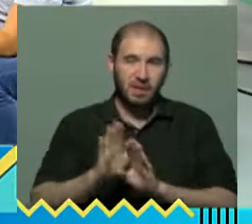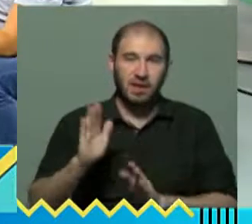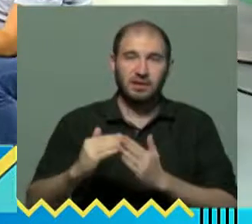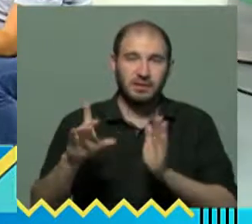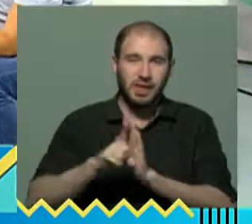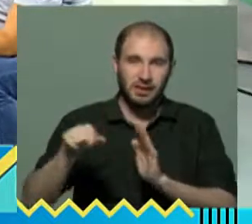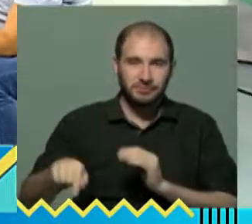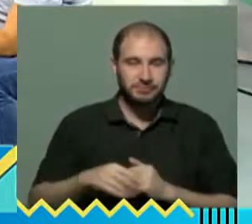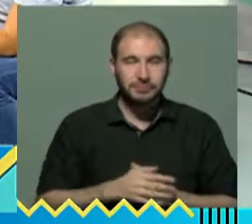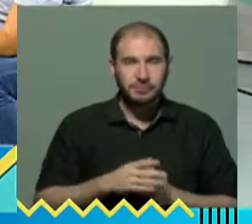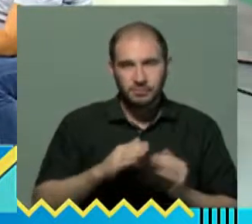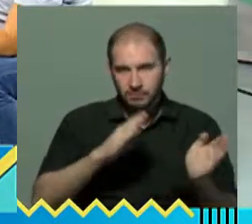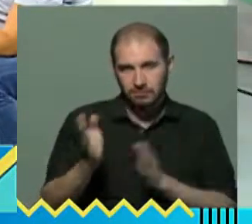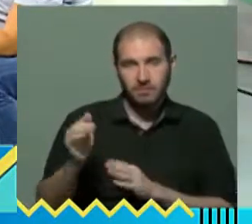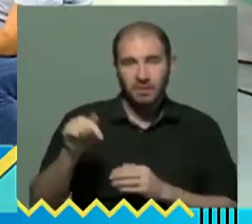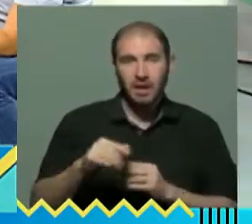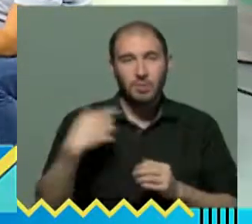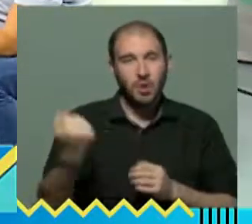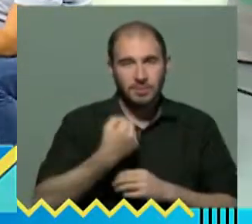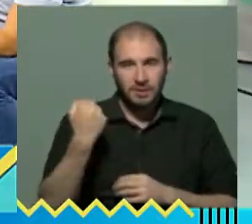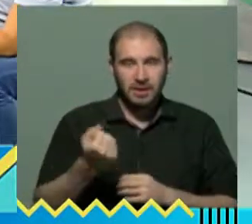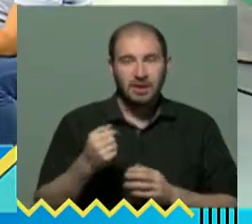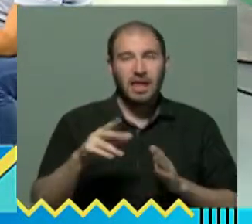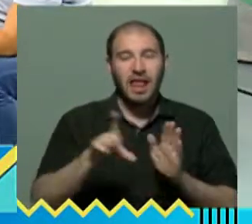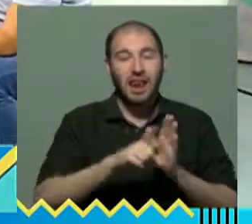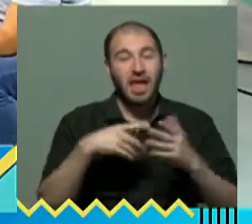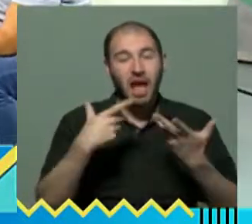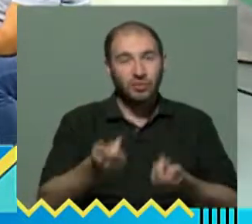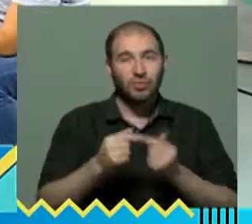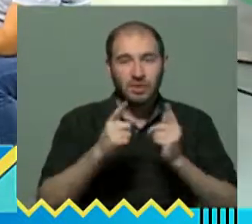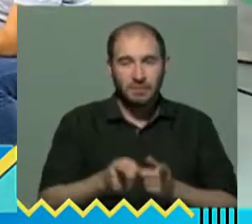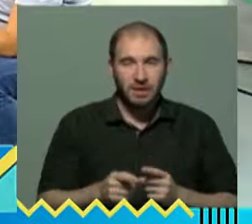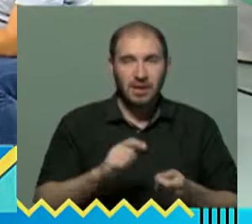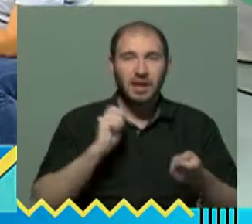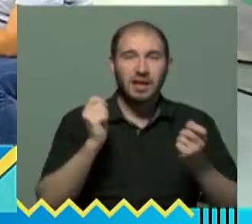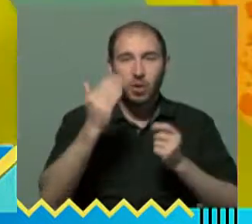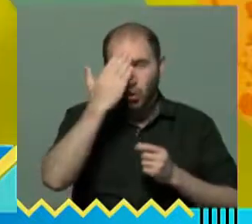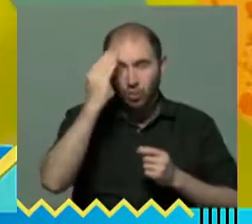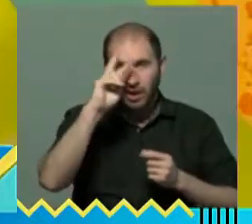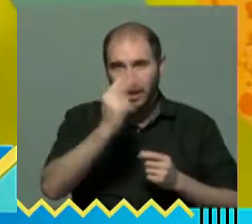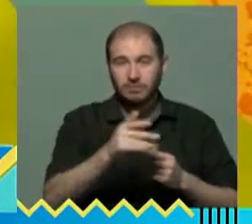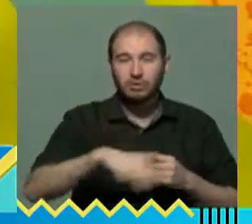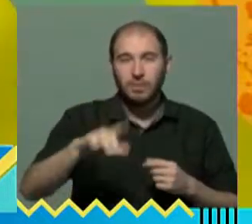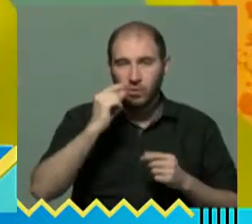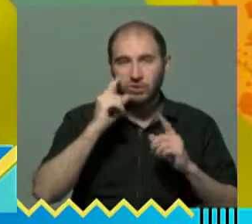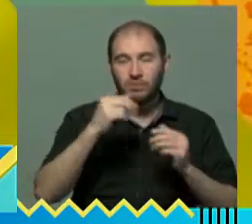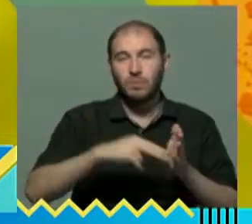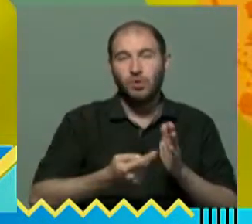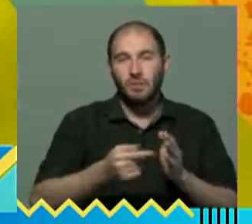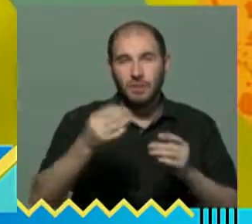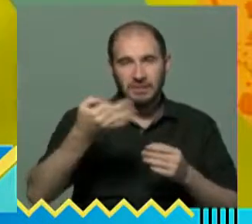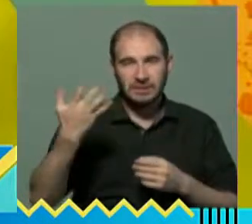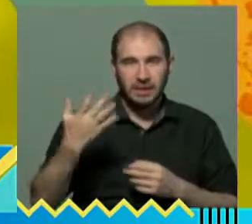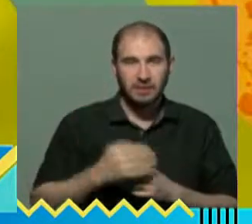legislatura. Eso por un lado, ¿no? Digamos, la importancia de establecer leyes que ayuden también a los cambios culturales, sociales y políticos de una problemática en